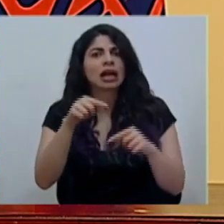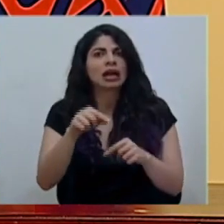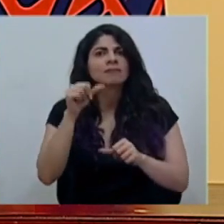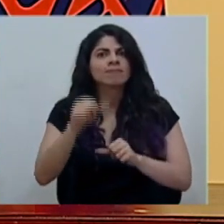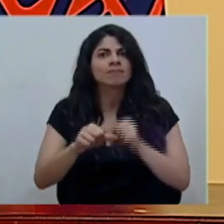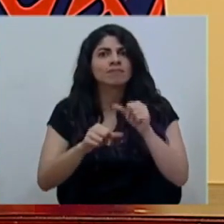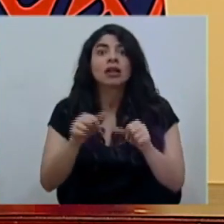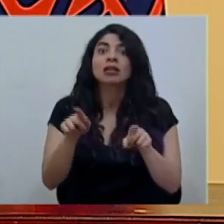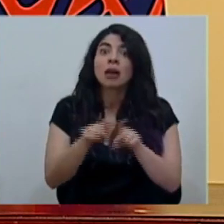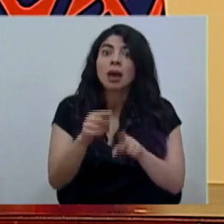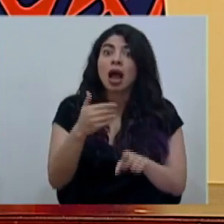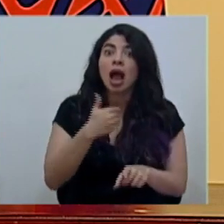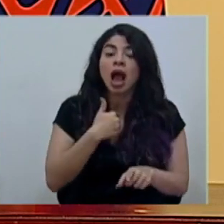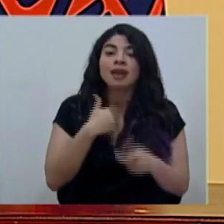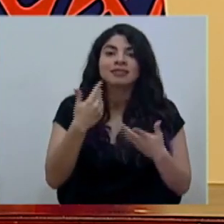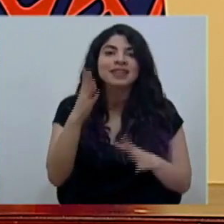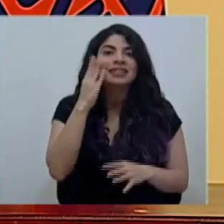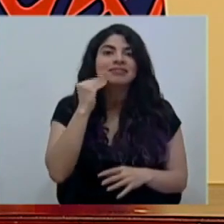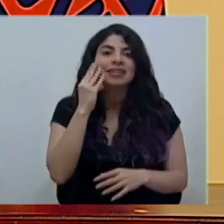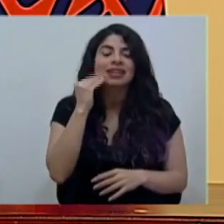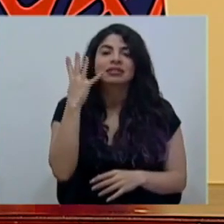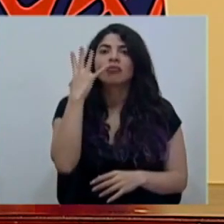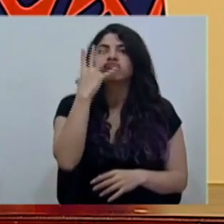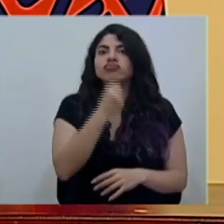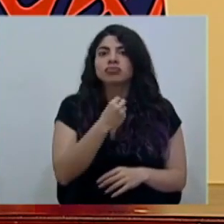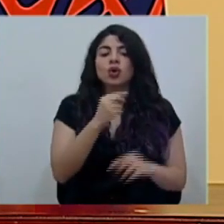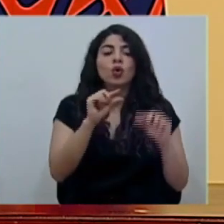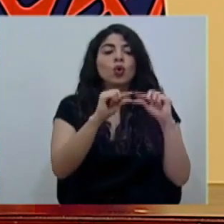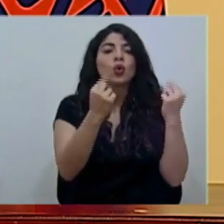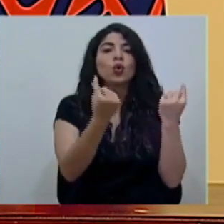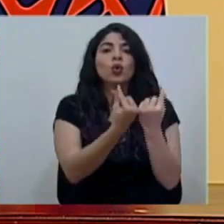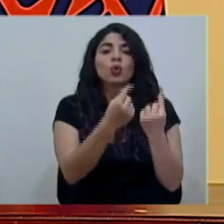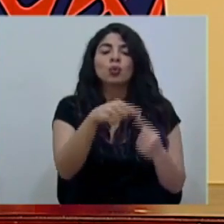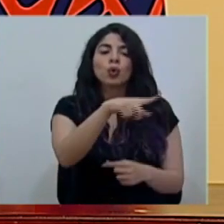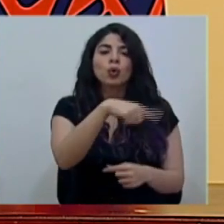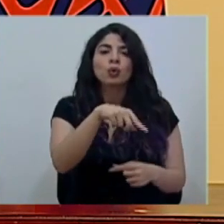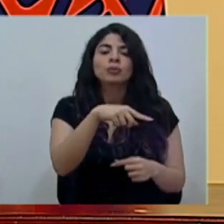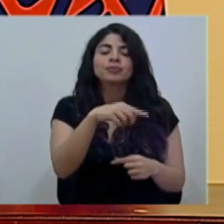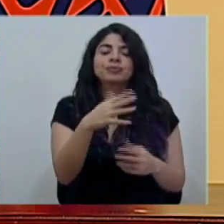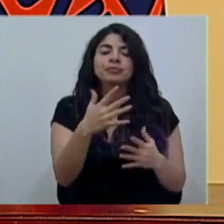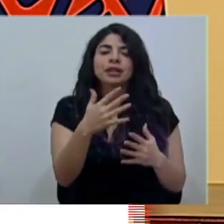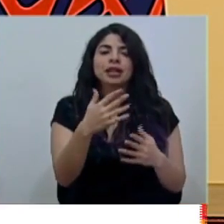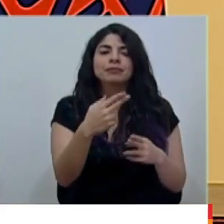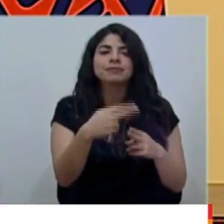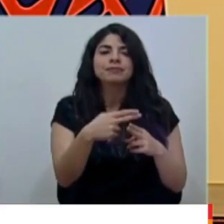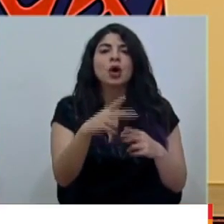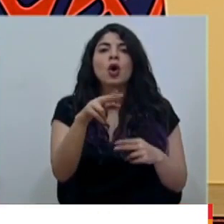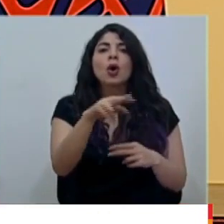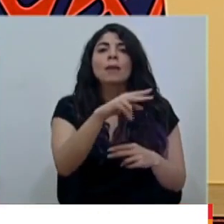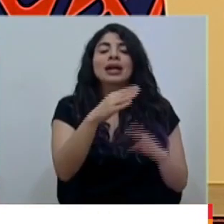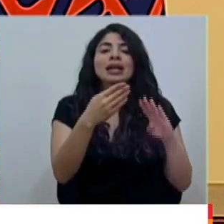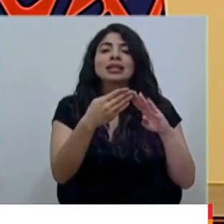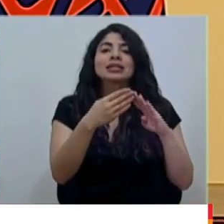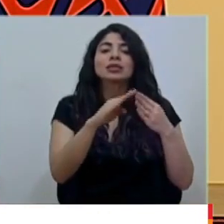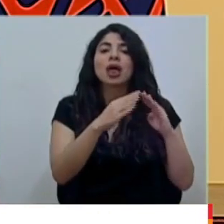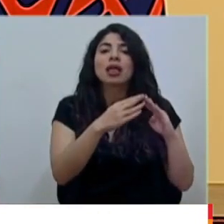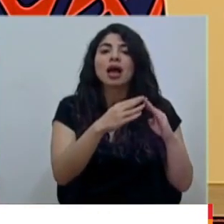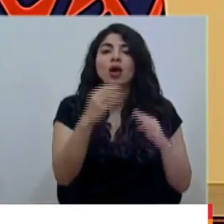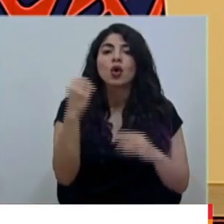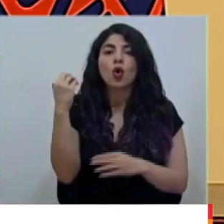Tenemos incluso la experiencia maravillosa con el grupo de los compañeros de Ciudadanos de